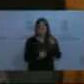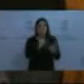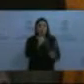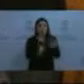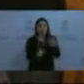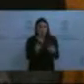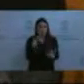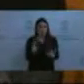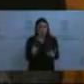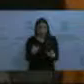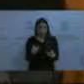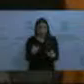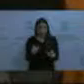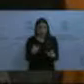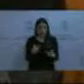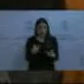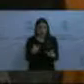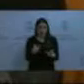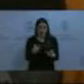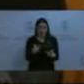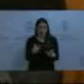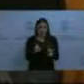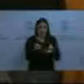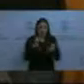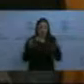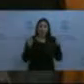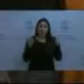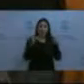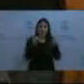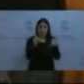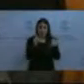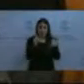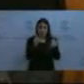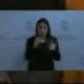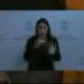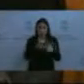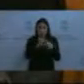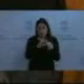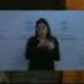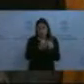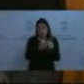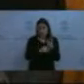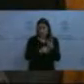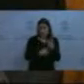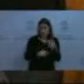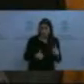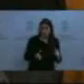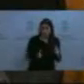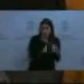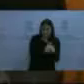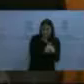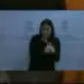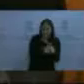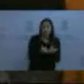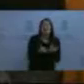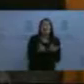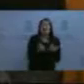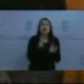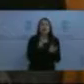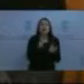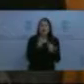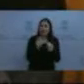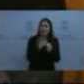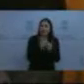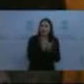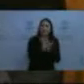personas que reciben una atención desde el sistema de dependencia lo hacen a través de un servicio público